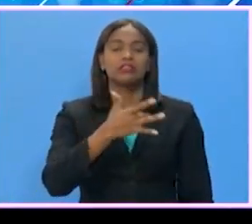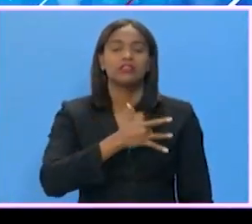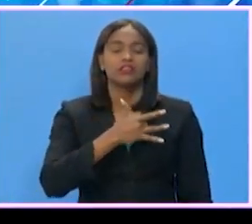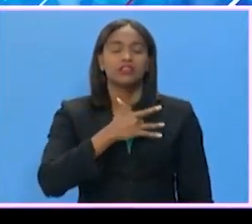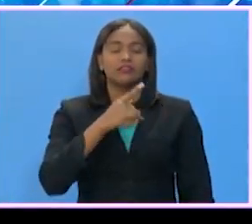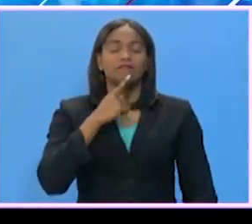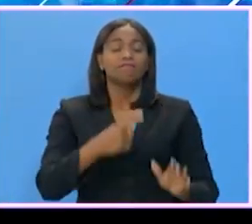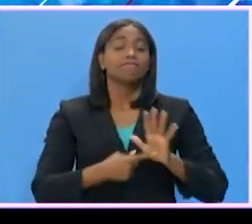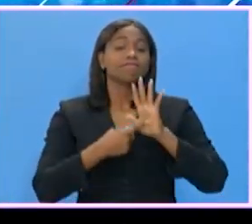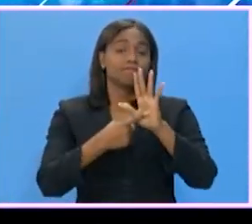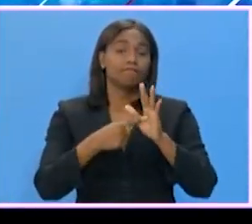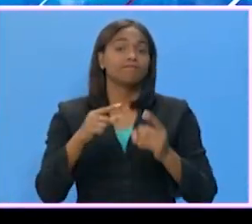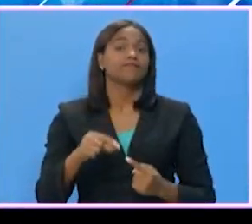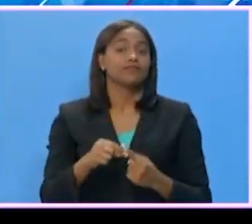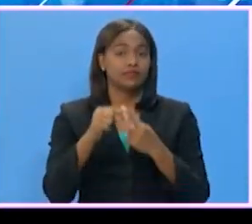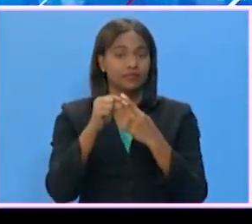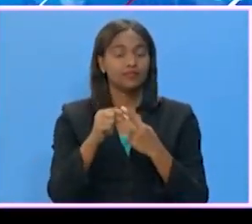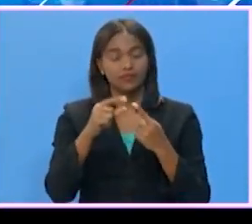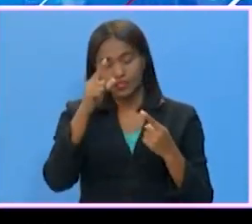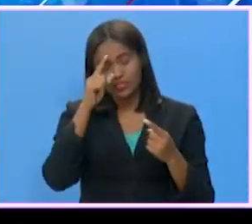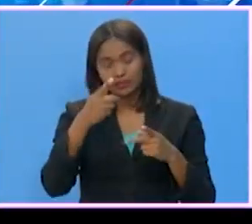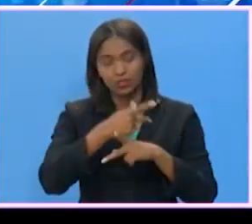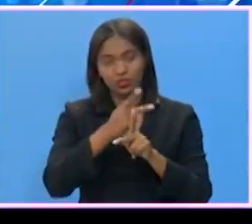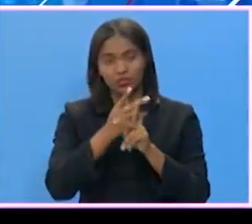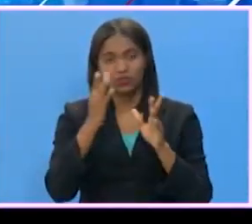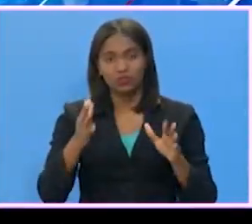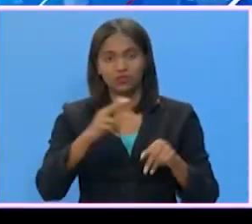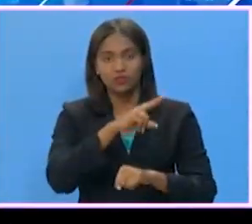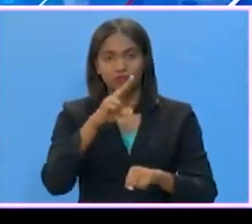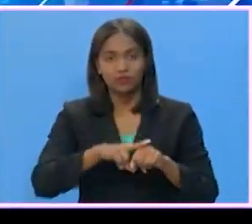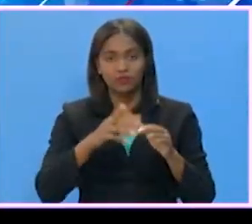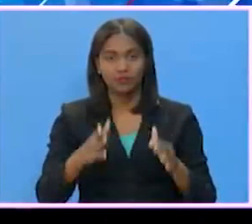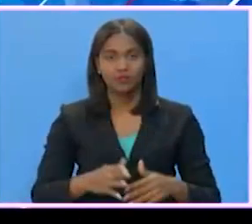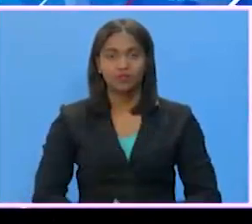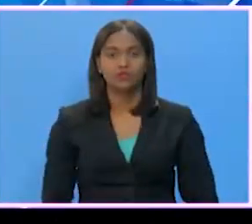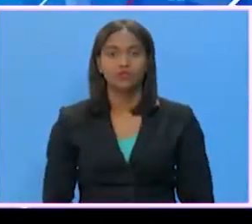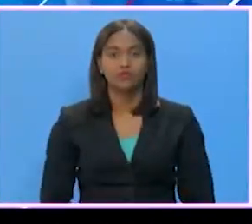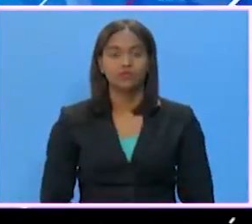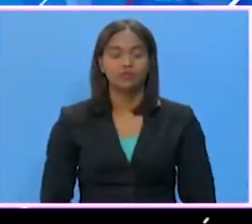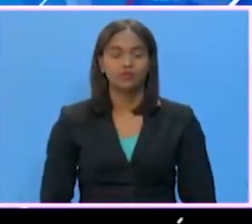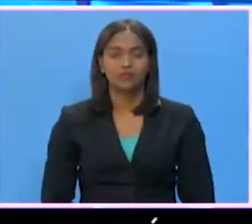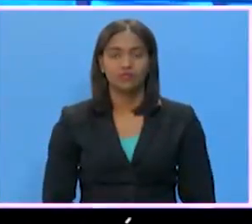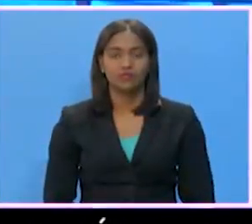legado importante en la producción local.